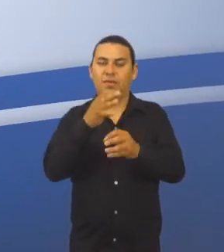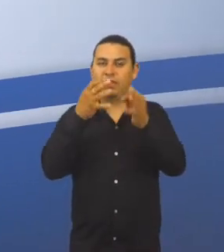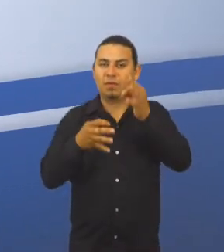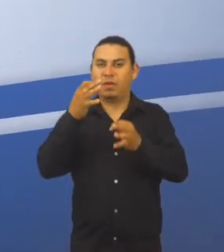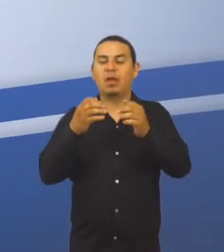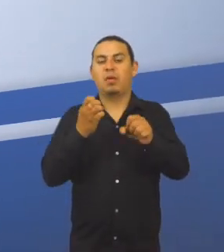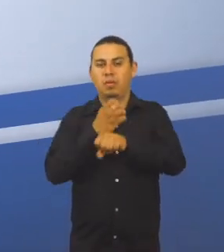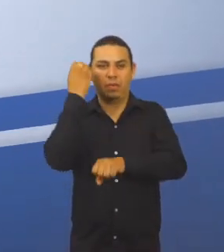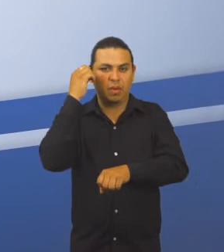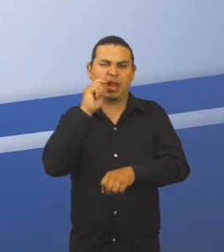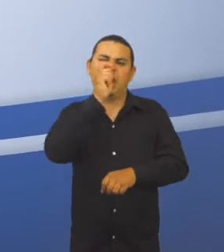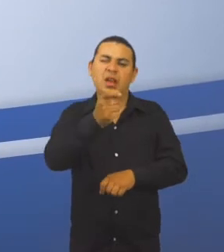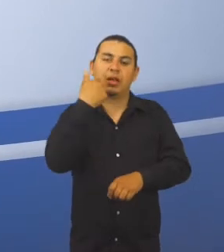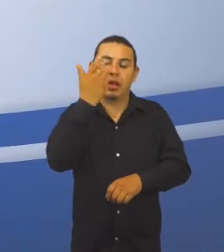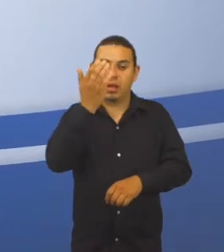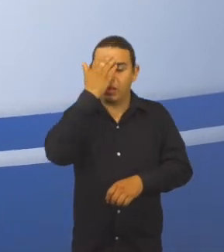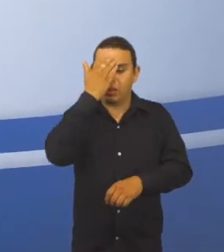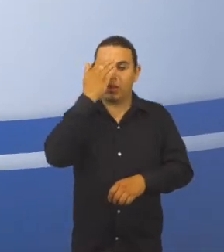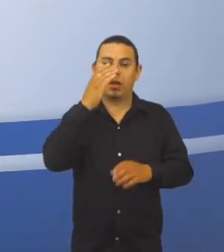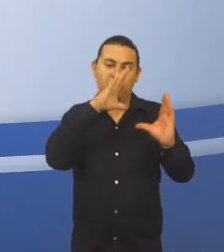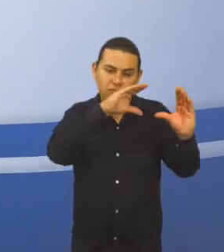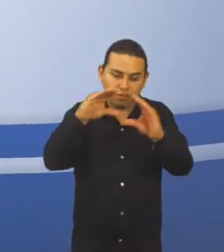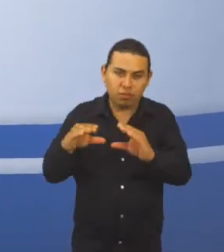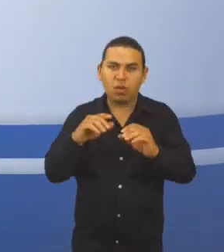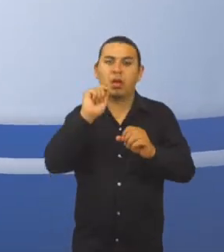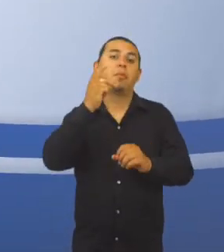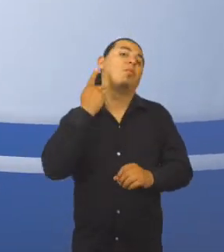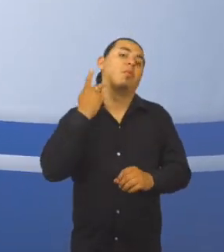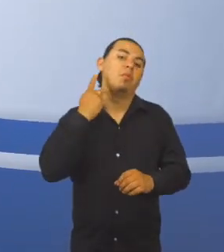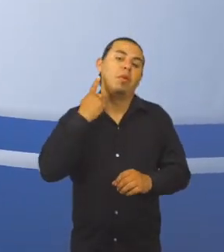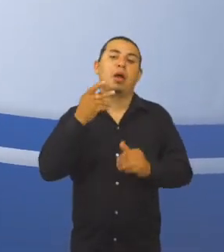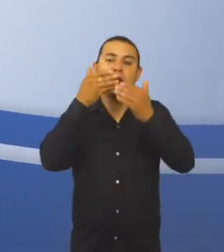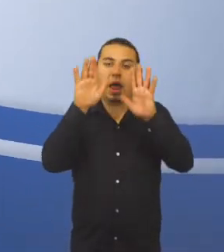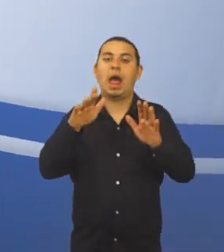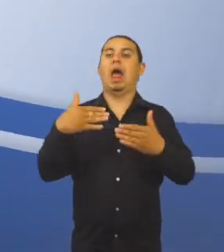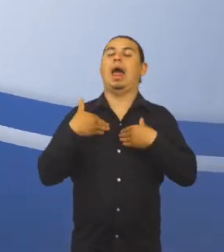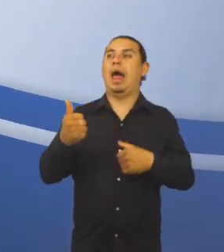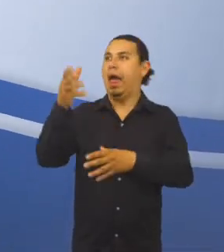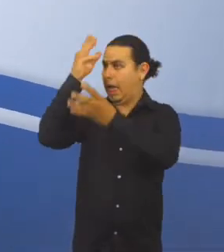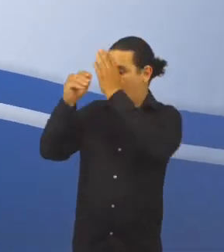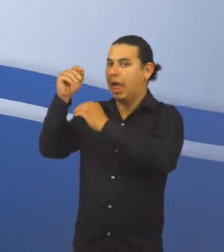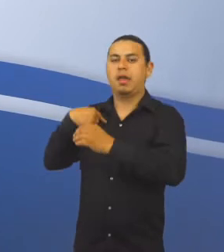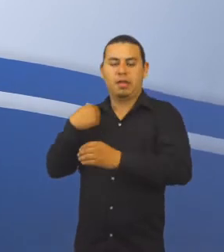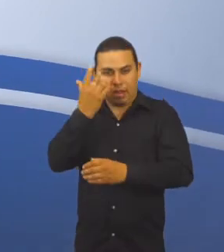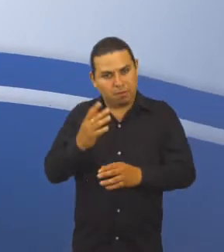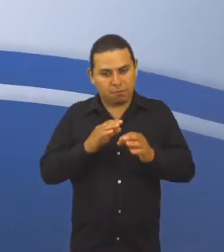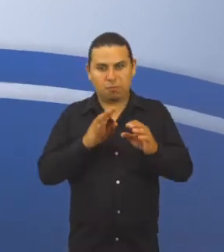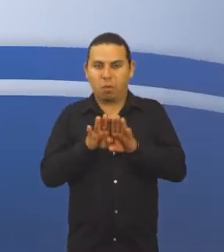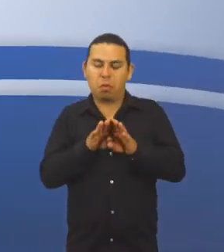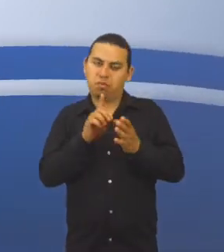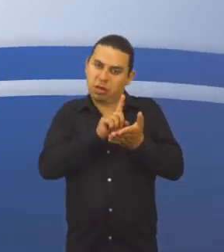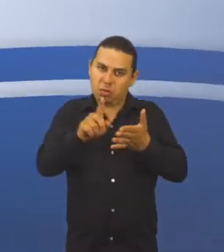a la Defensoría Pública del Estado de Oaxaca con el fin de conocer la formación en materia jurídica y poner en práctica sus